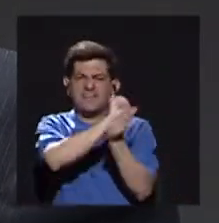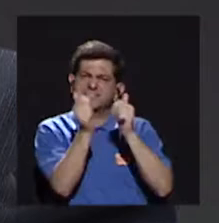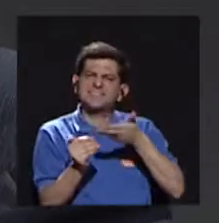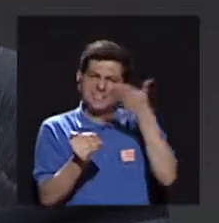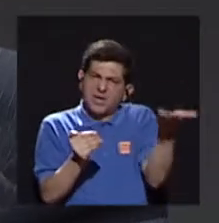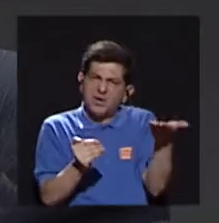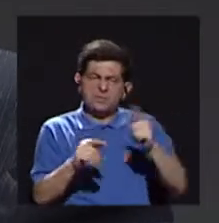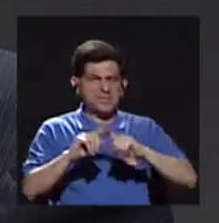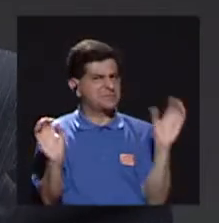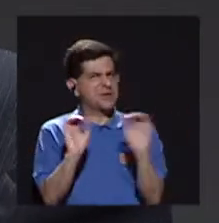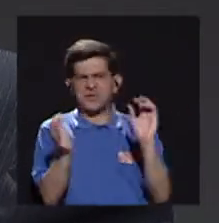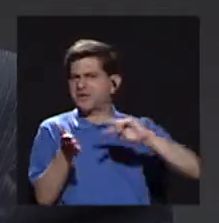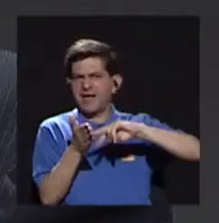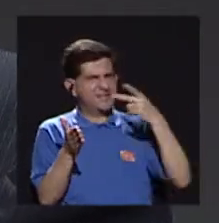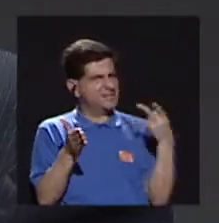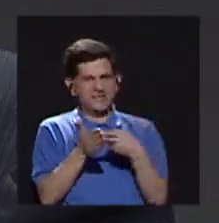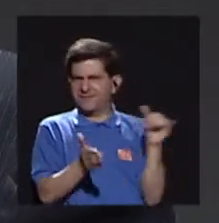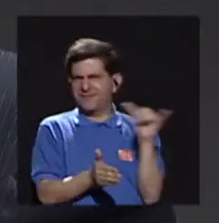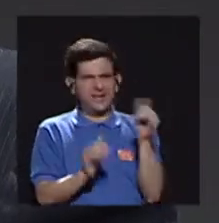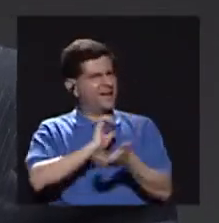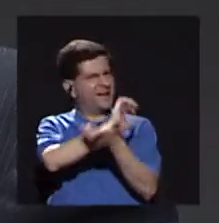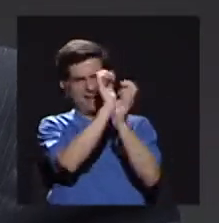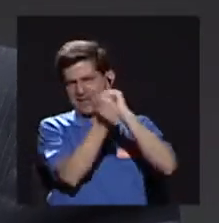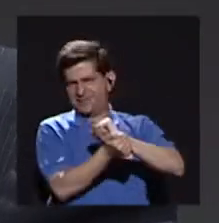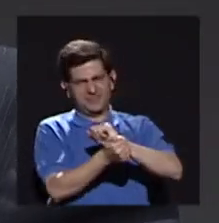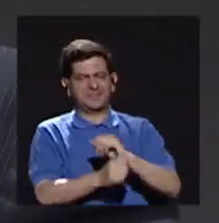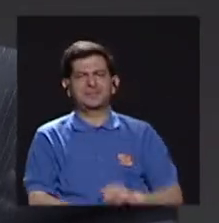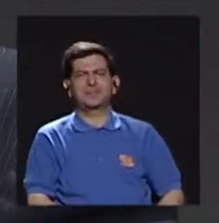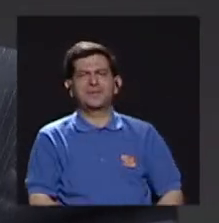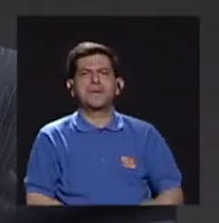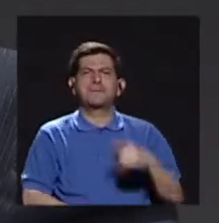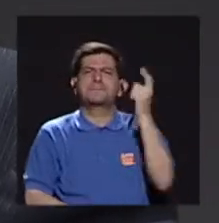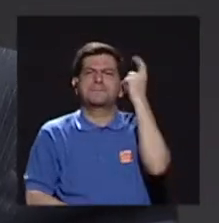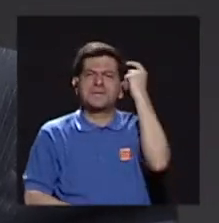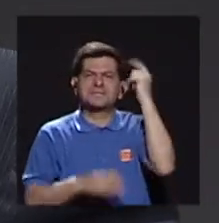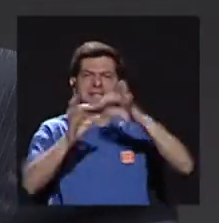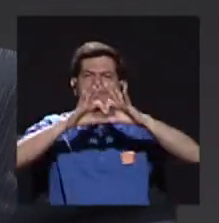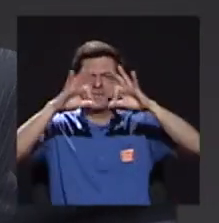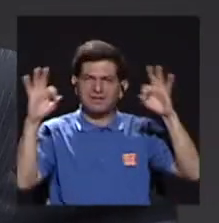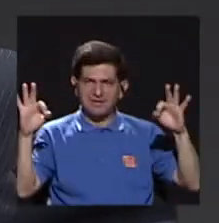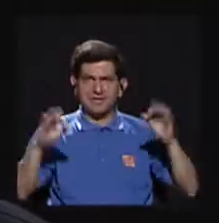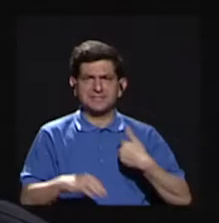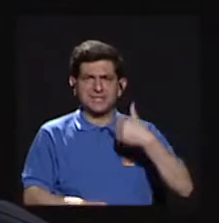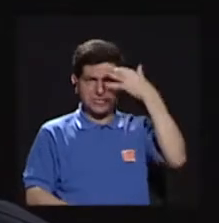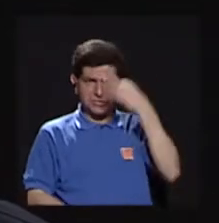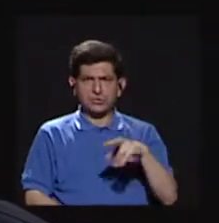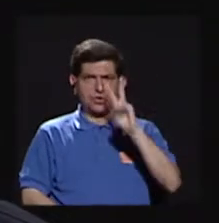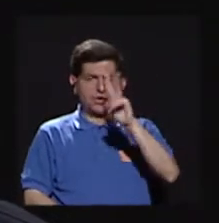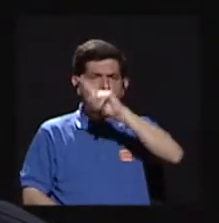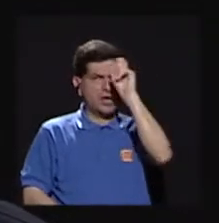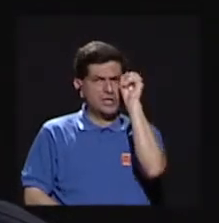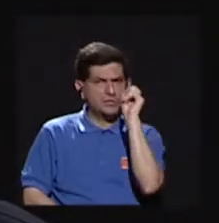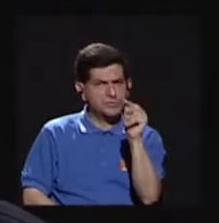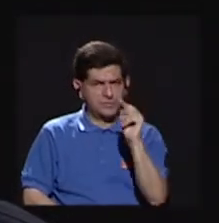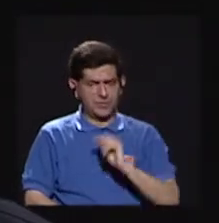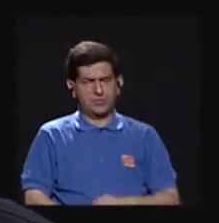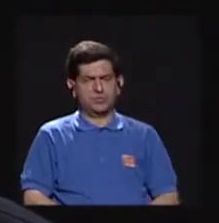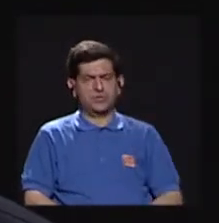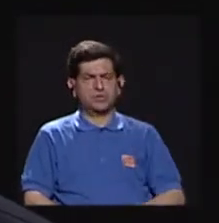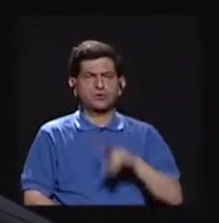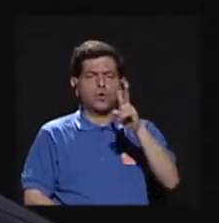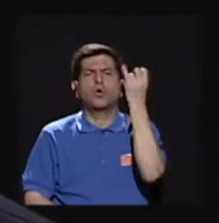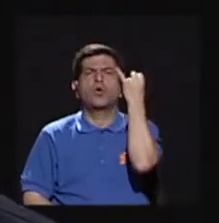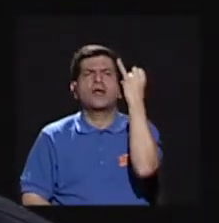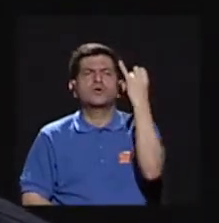cosas y no se cambia nada digamos para utilizar esa expresión yo creo que las dos preguntas las dos los dos